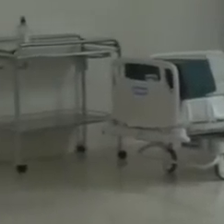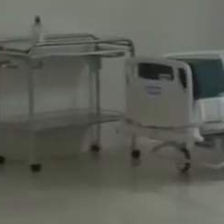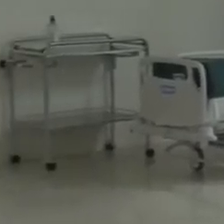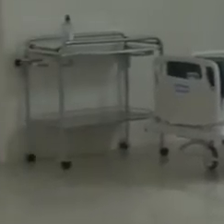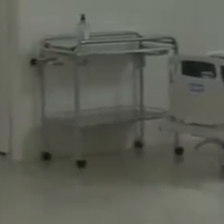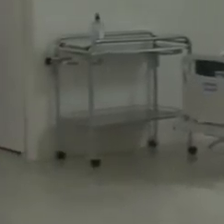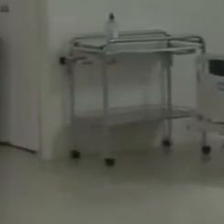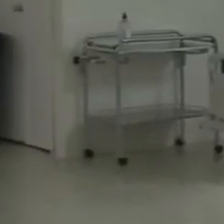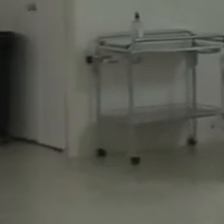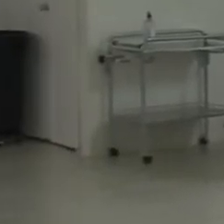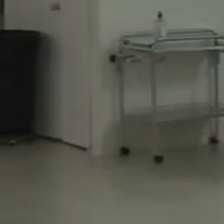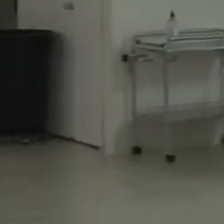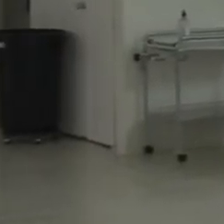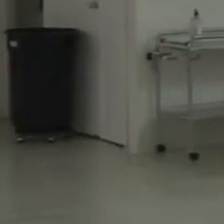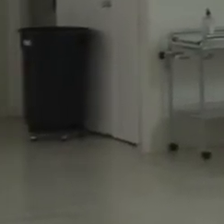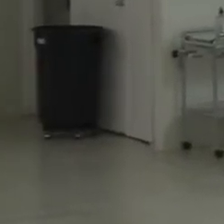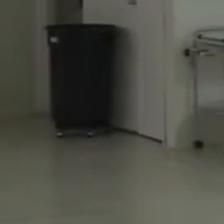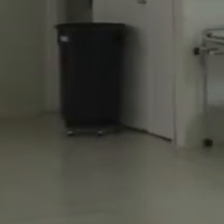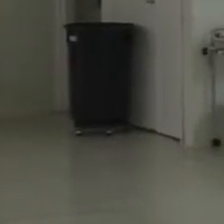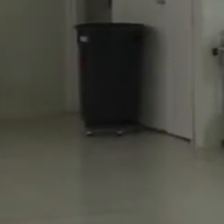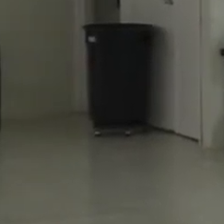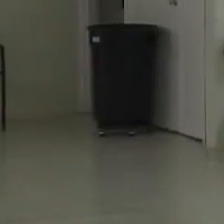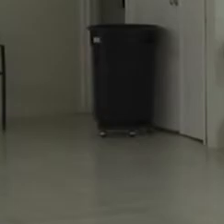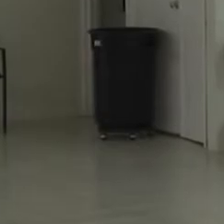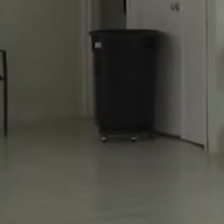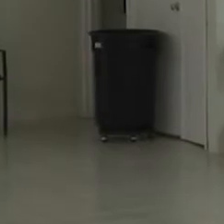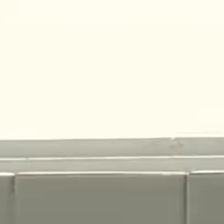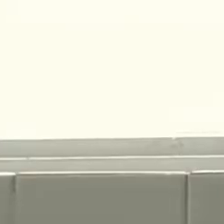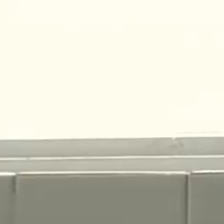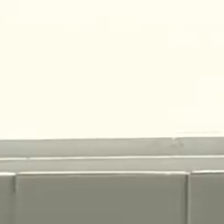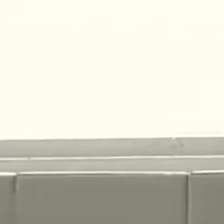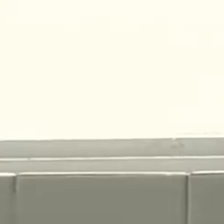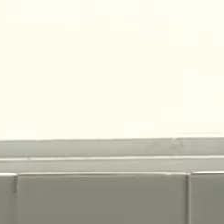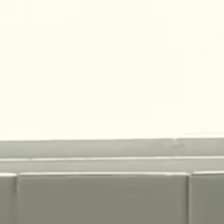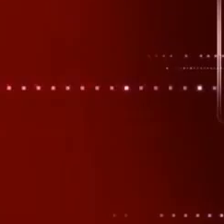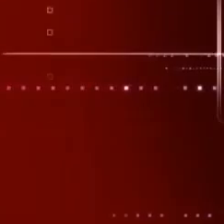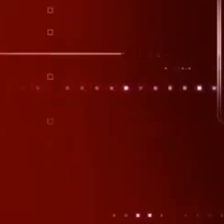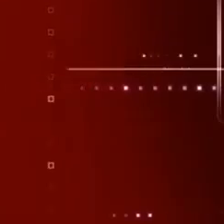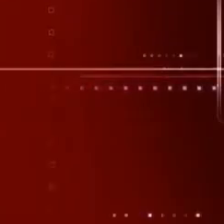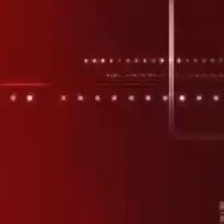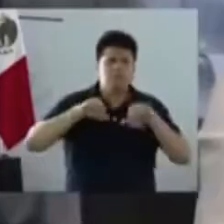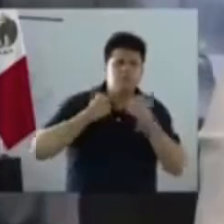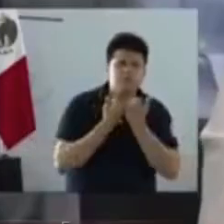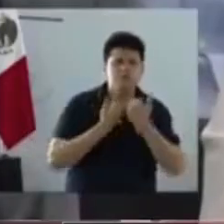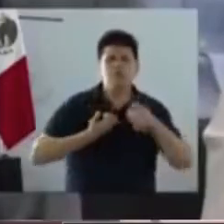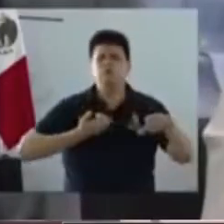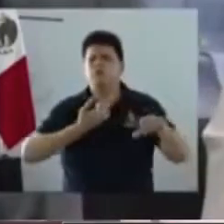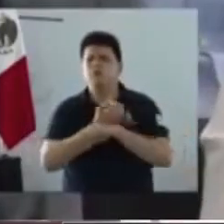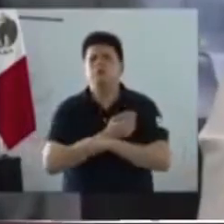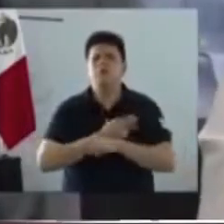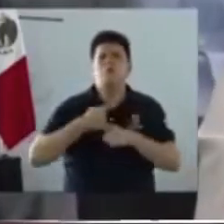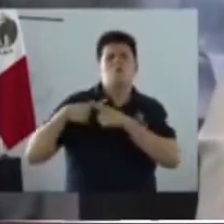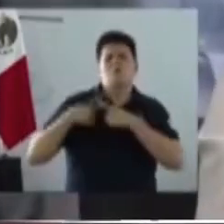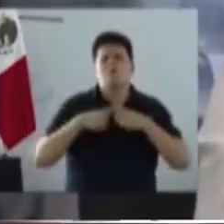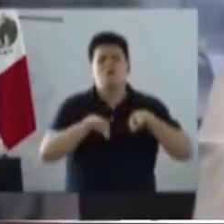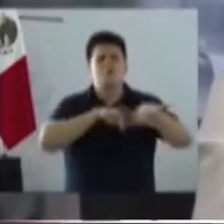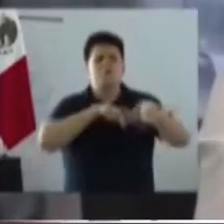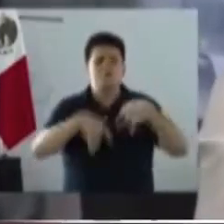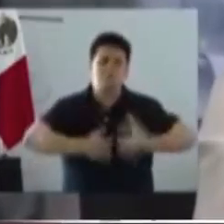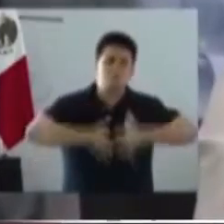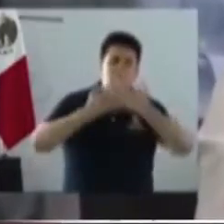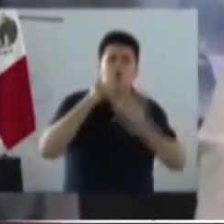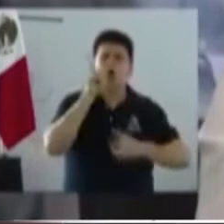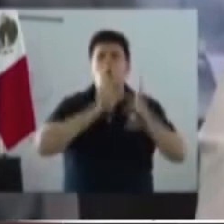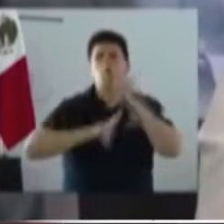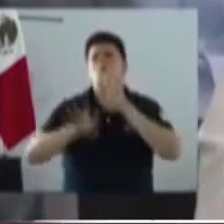trabajo con el IMSS y la iniciativa privada para que los grupos vulnerables se queden en casa. Para establecer cómo podemos lograr